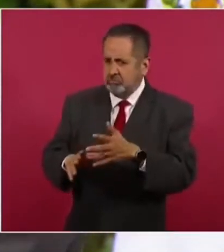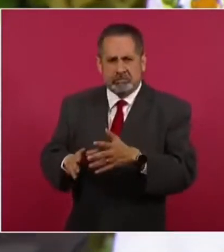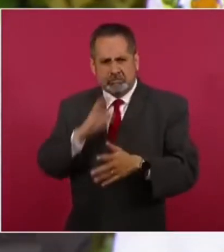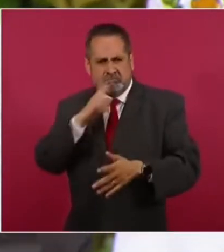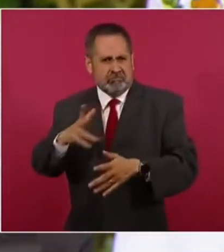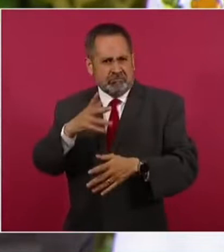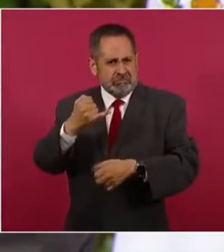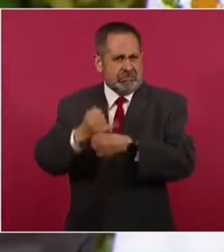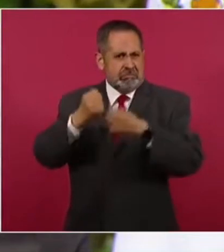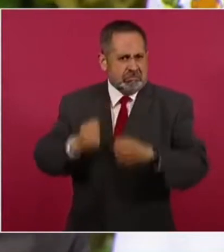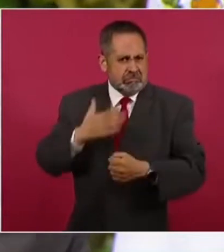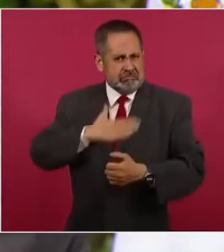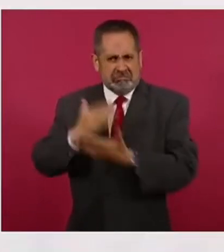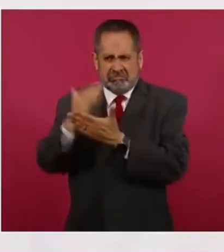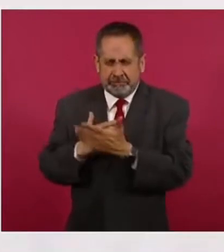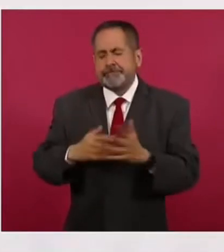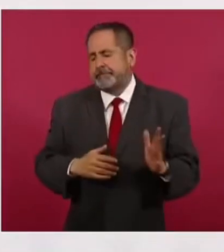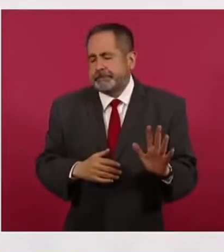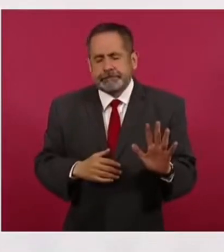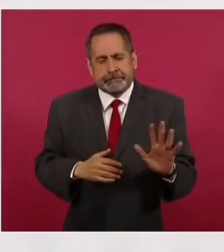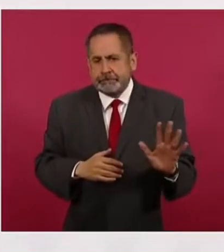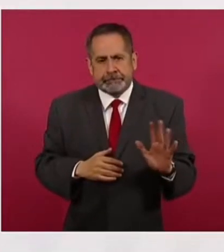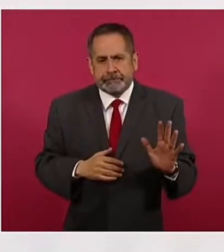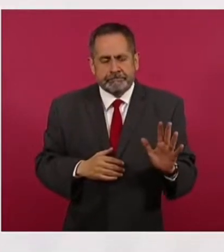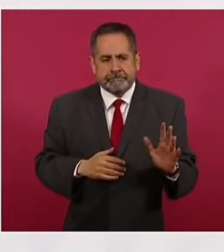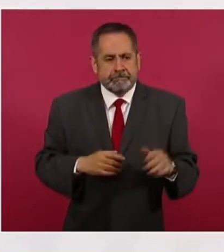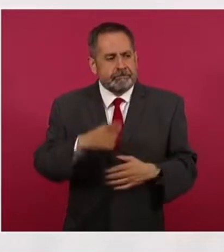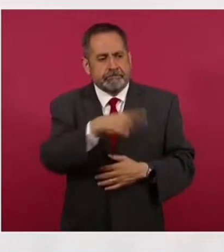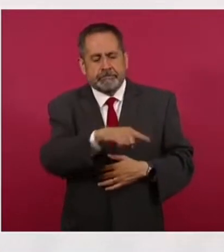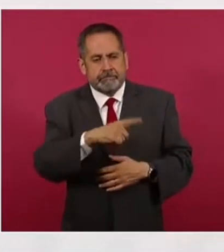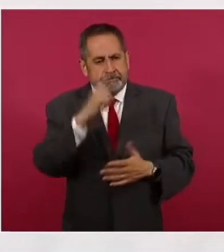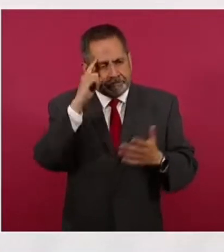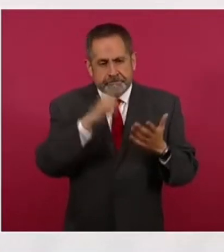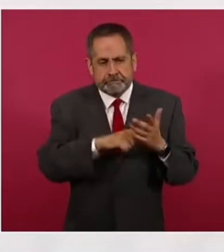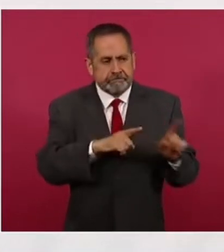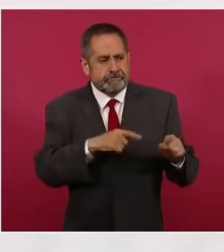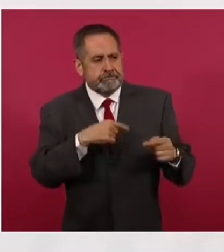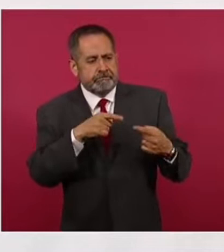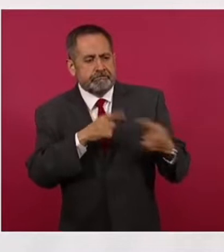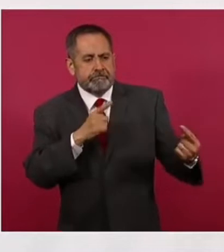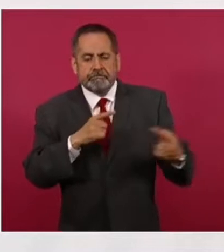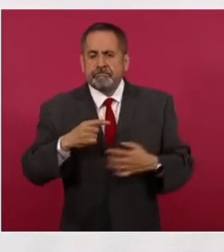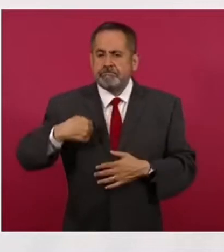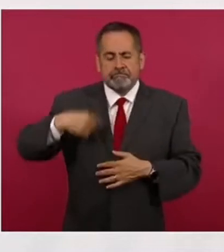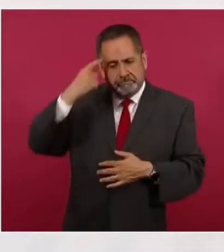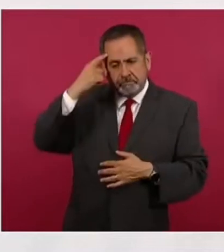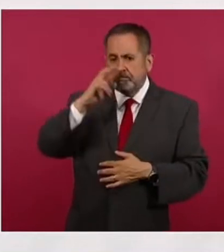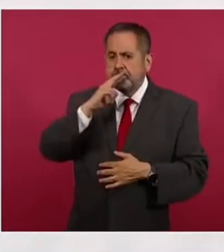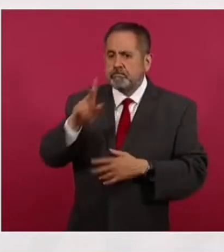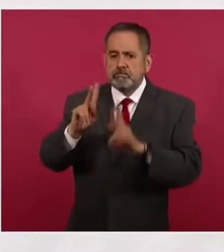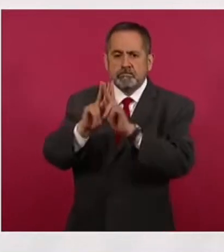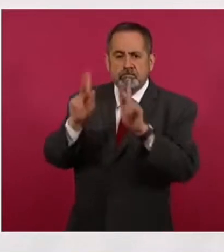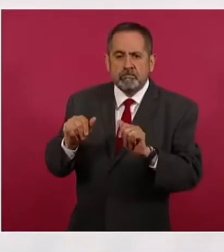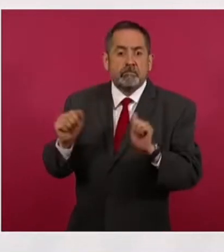violencia, y obviamente no creen como nosotros que la paz es fruto de